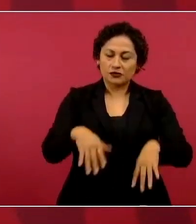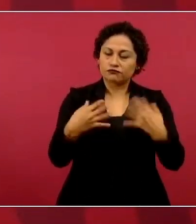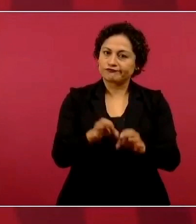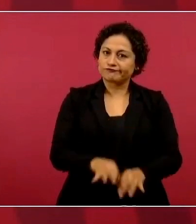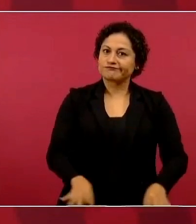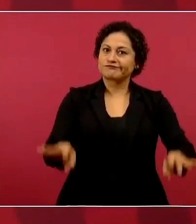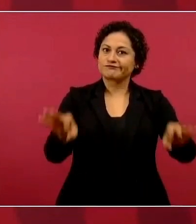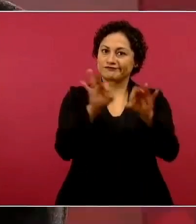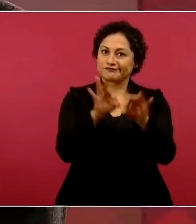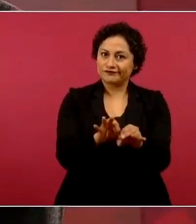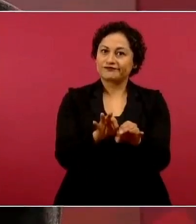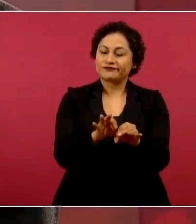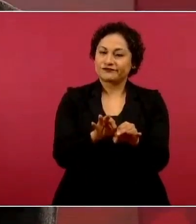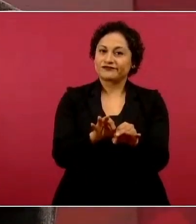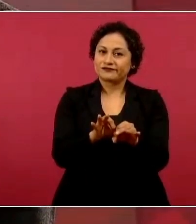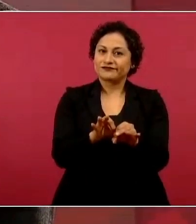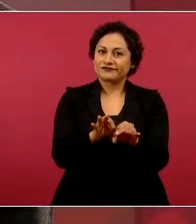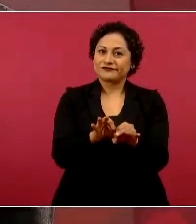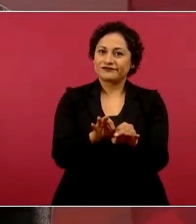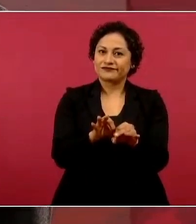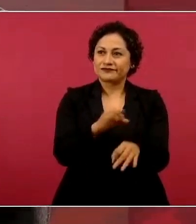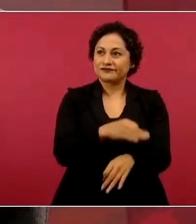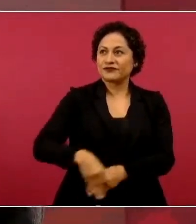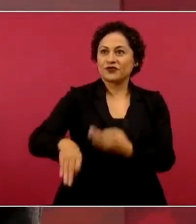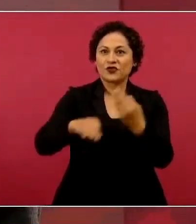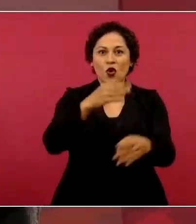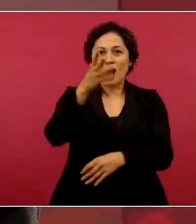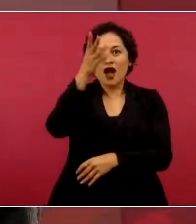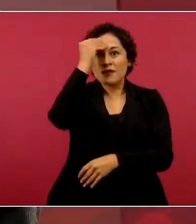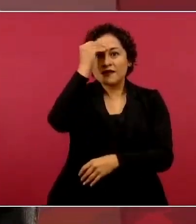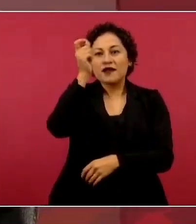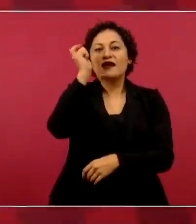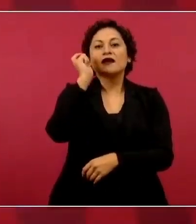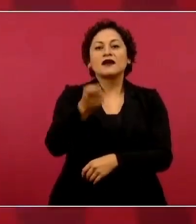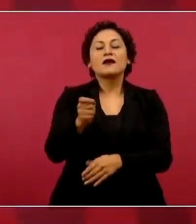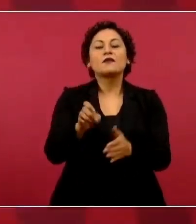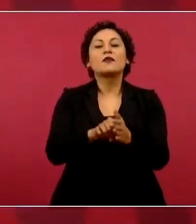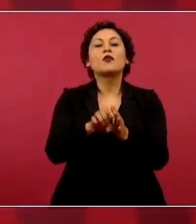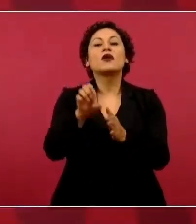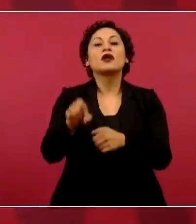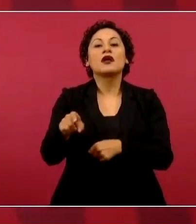puede enfrentar a un grupo de intereses creados, a una